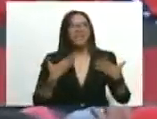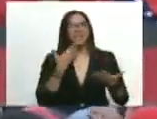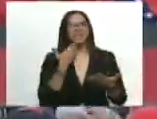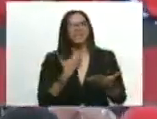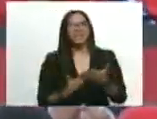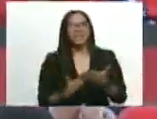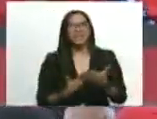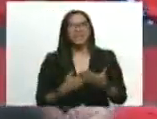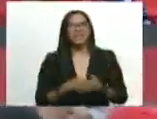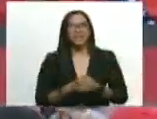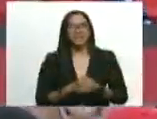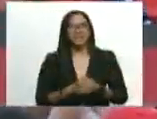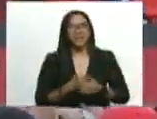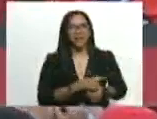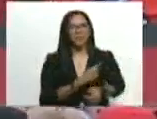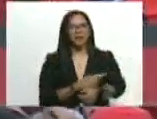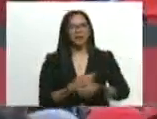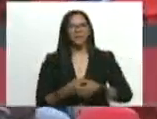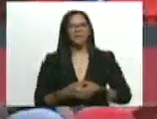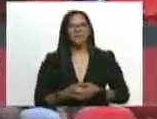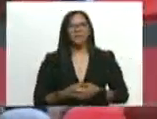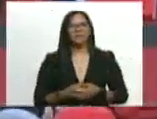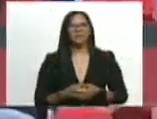hermanos y hermanas